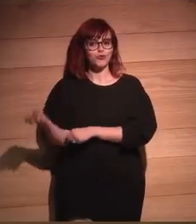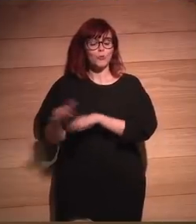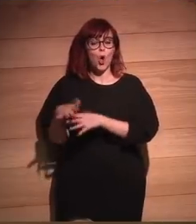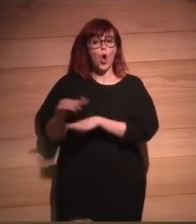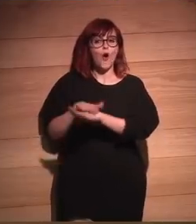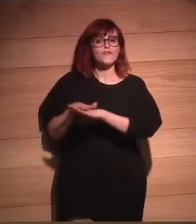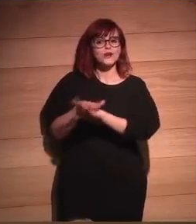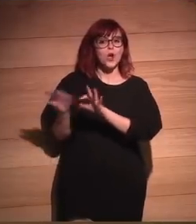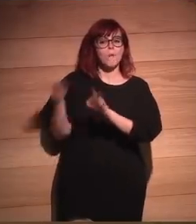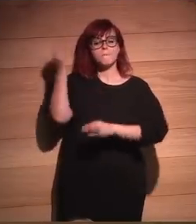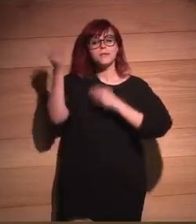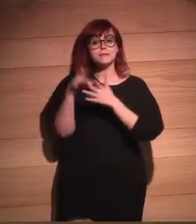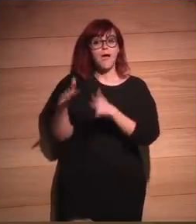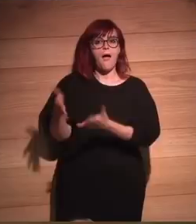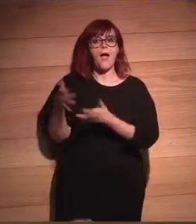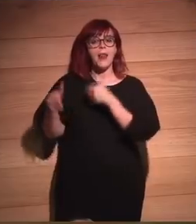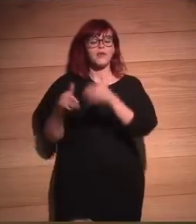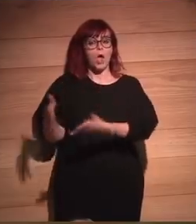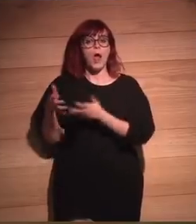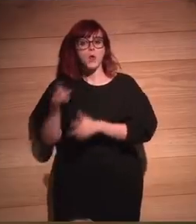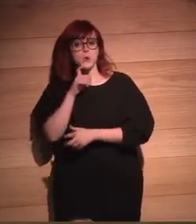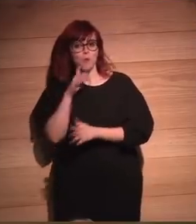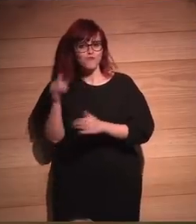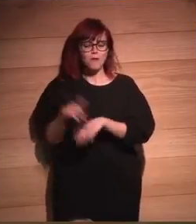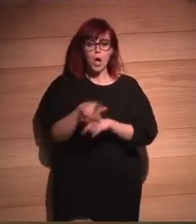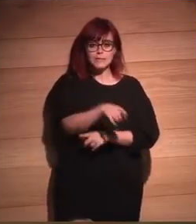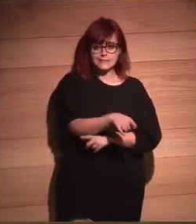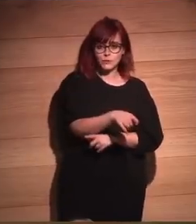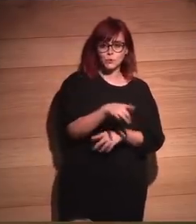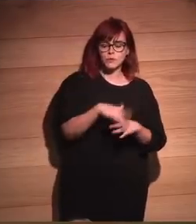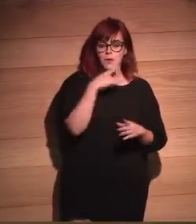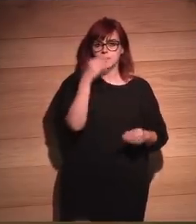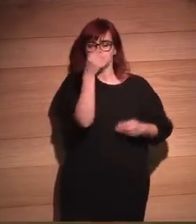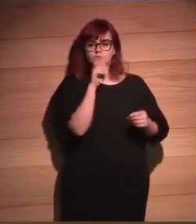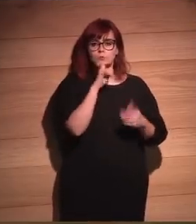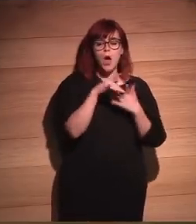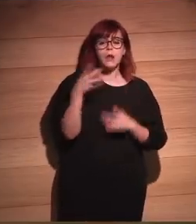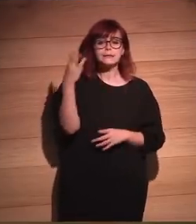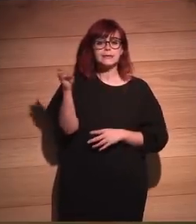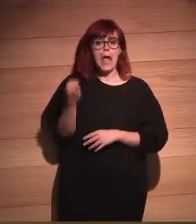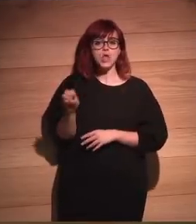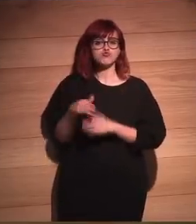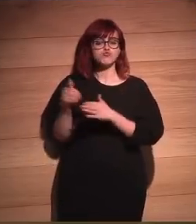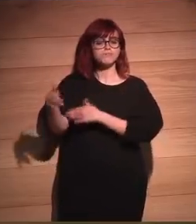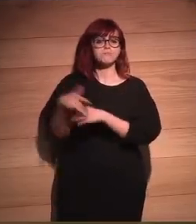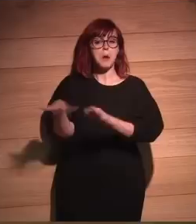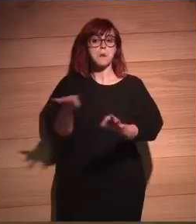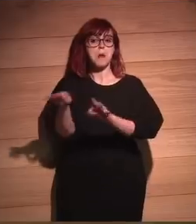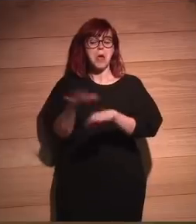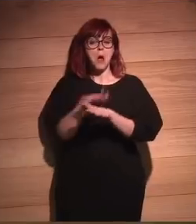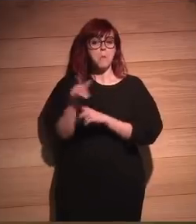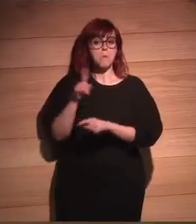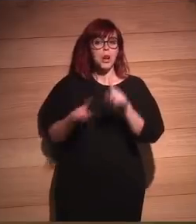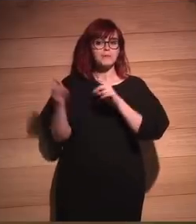estado invirtiendo, ¿no? Para que luego después llegue otro y sea... Y claro, eso China no lo tiene. China puede pensar a 30 años vista, sin ningún tipo